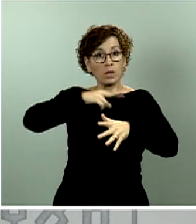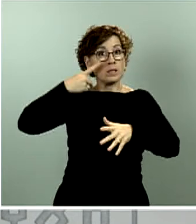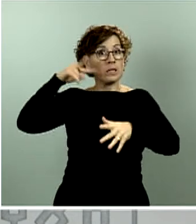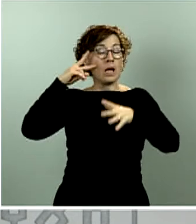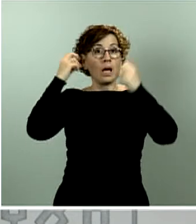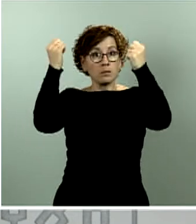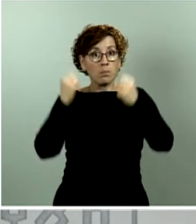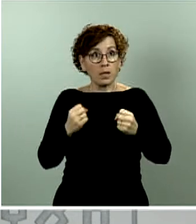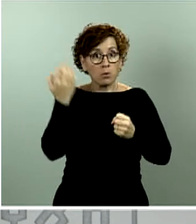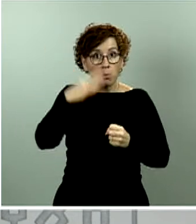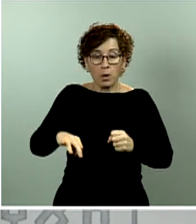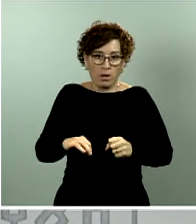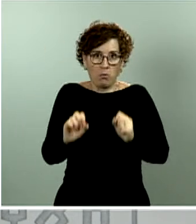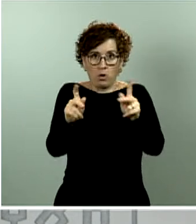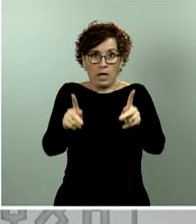otros niveles.